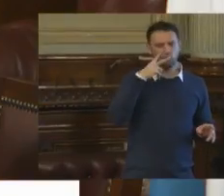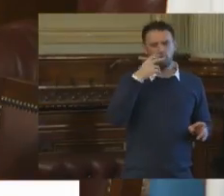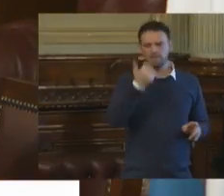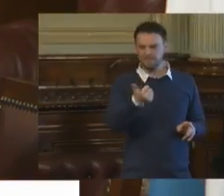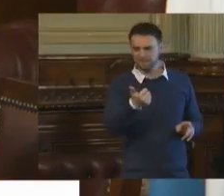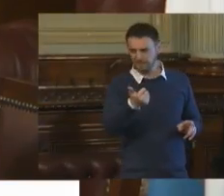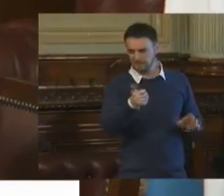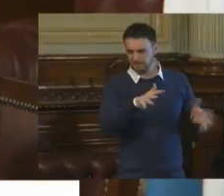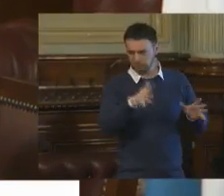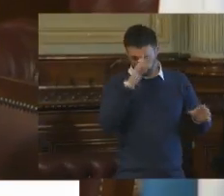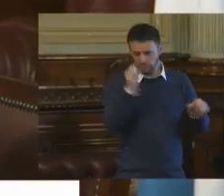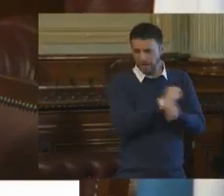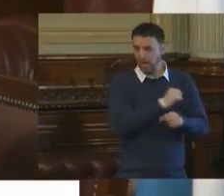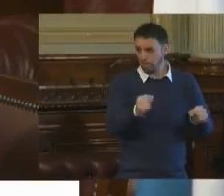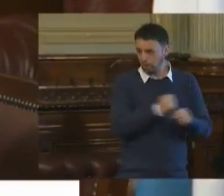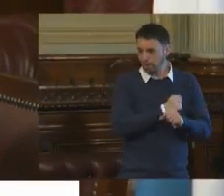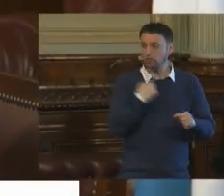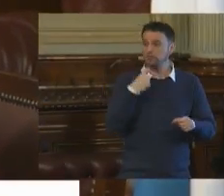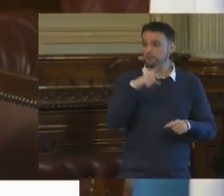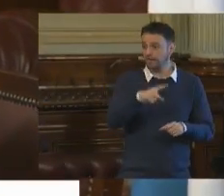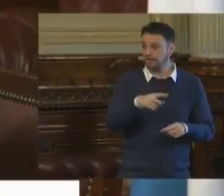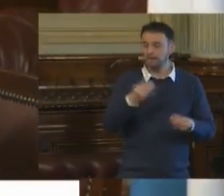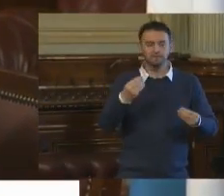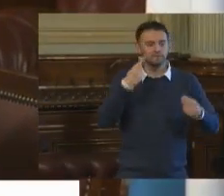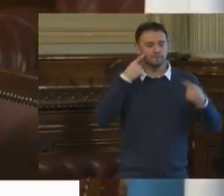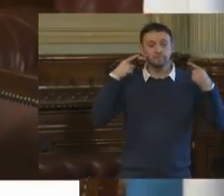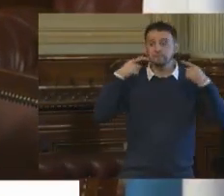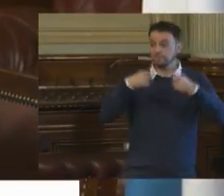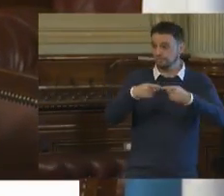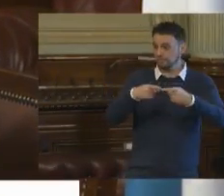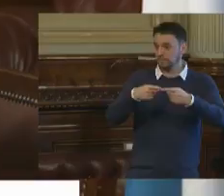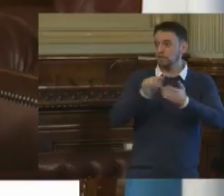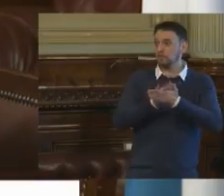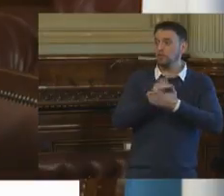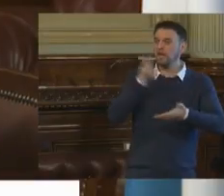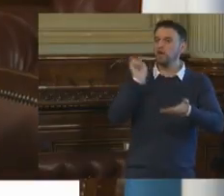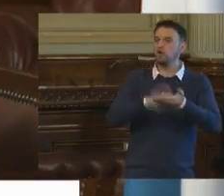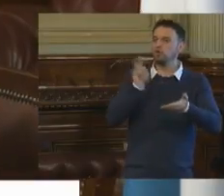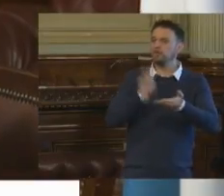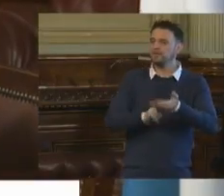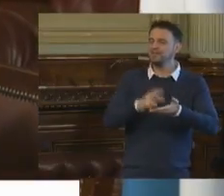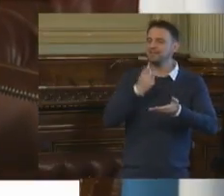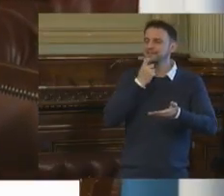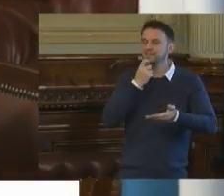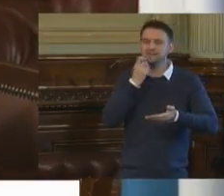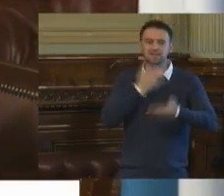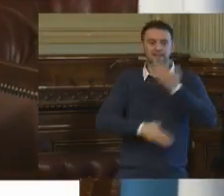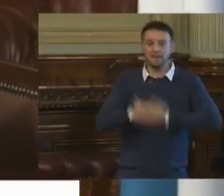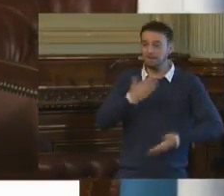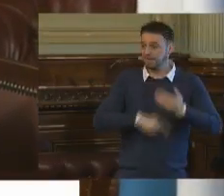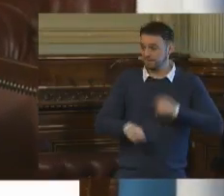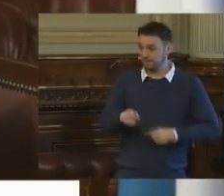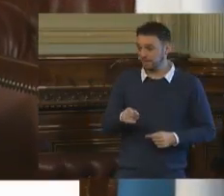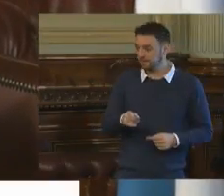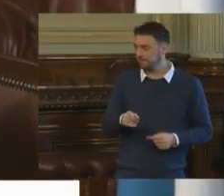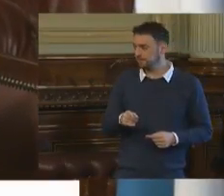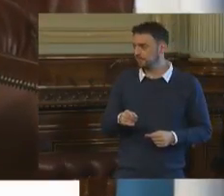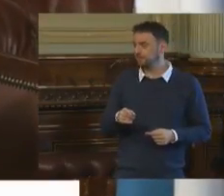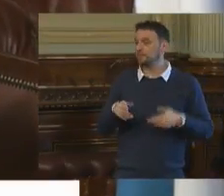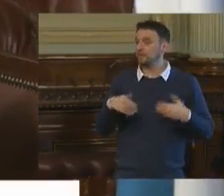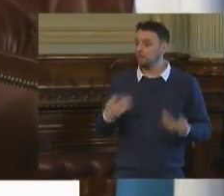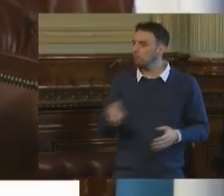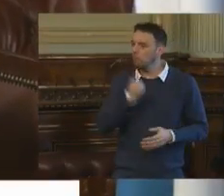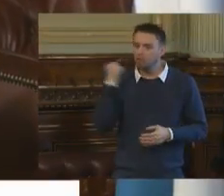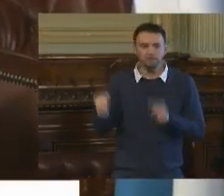2004-2006 acerca de cuál es el enfoque y el tratamiento de la noticia y de justamente más